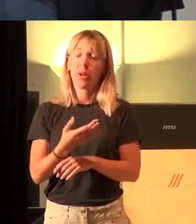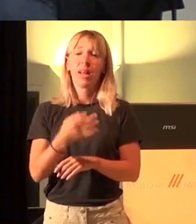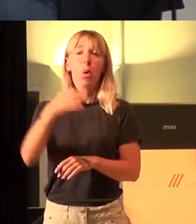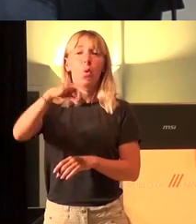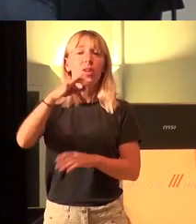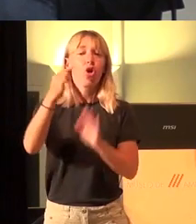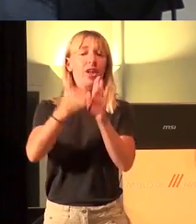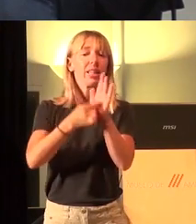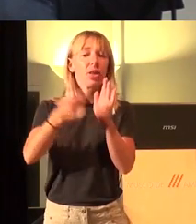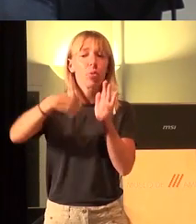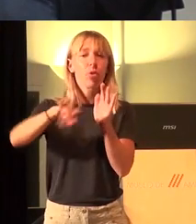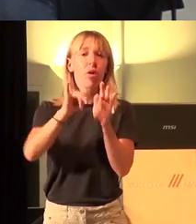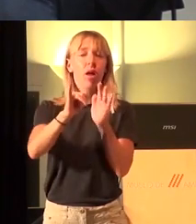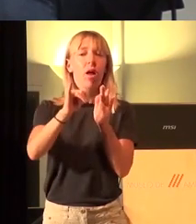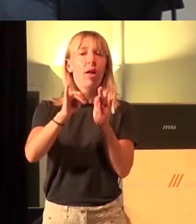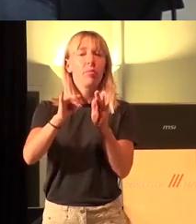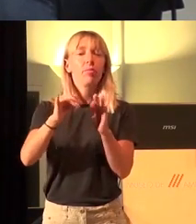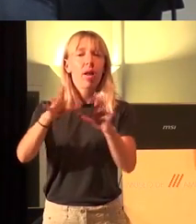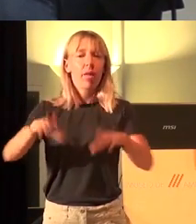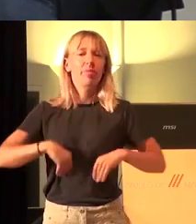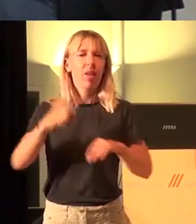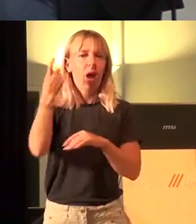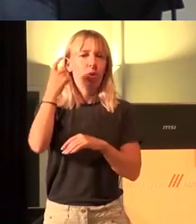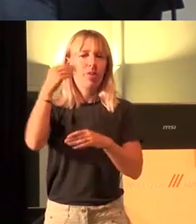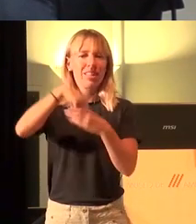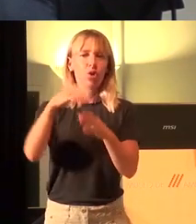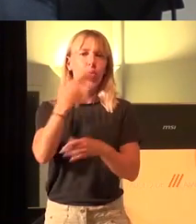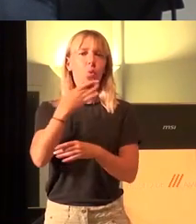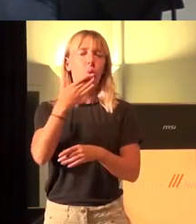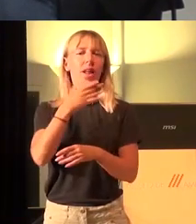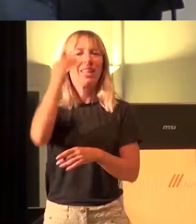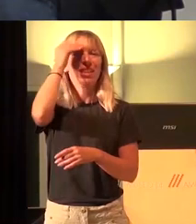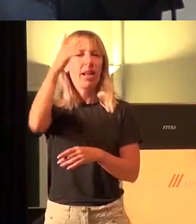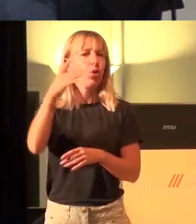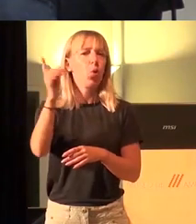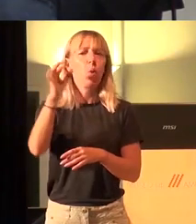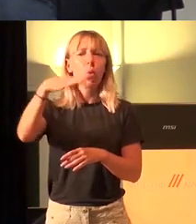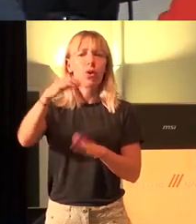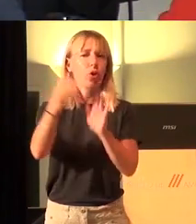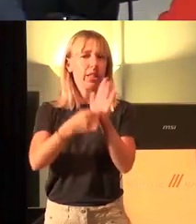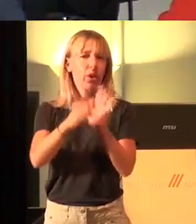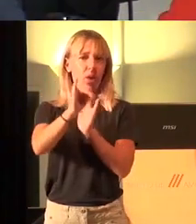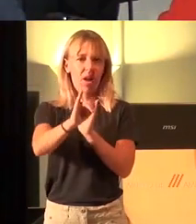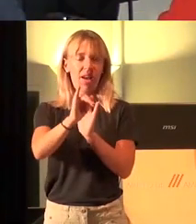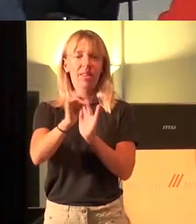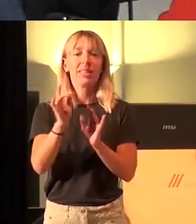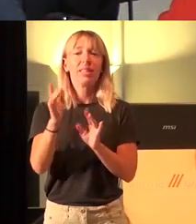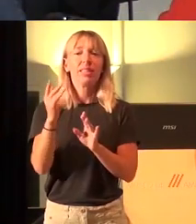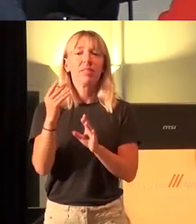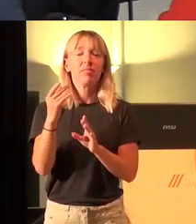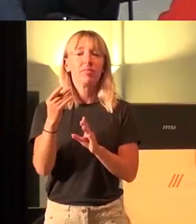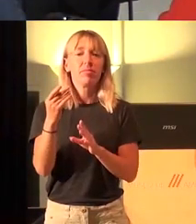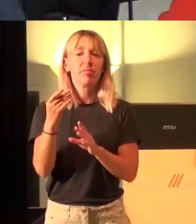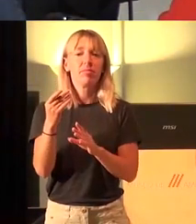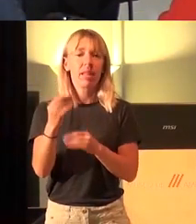único criterio que vosotros tenéis para acoger a los alumnos en la escuela es el talento. Es el único criterio que hay. De hecho,